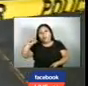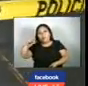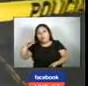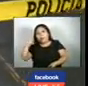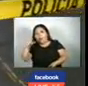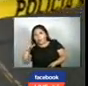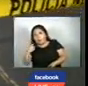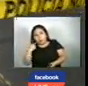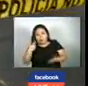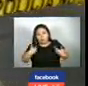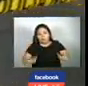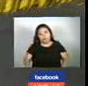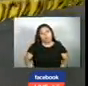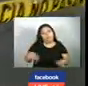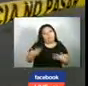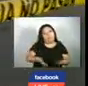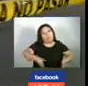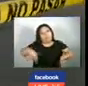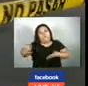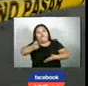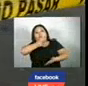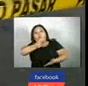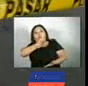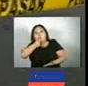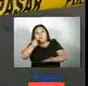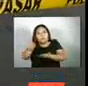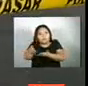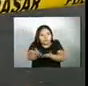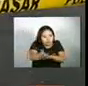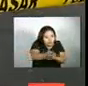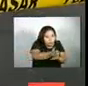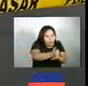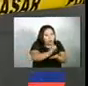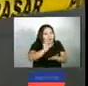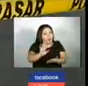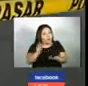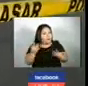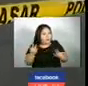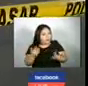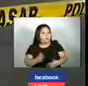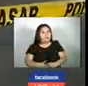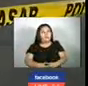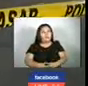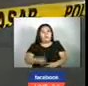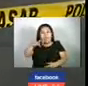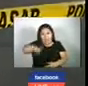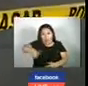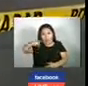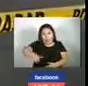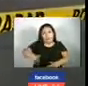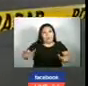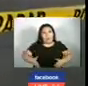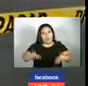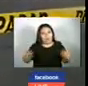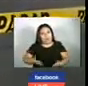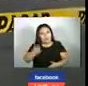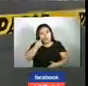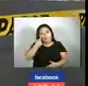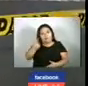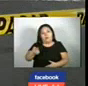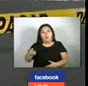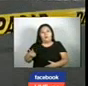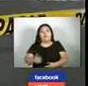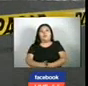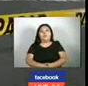de la escena y toda la información que puedan recabar. Esta es una información preliminar y es en desarrollo por parte de las autoridades